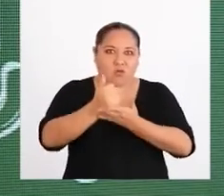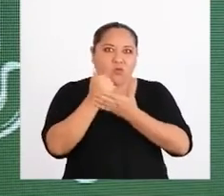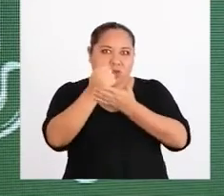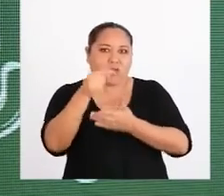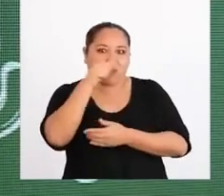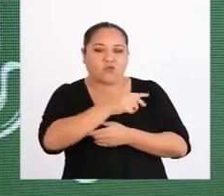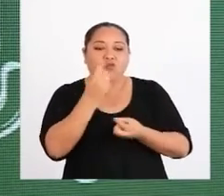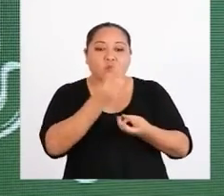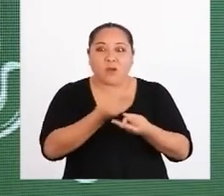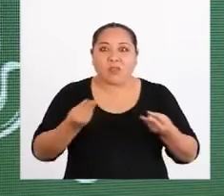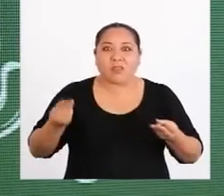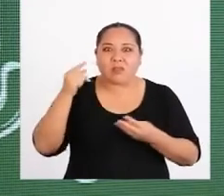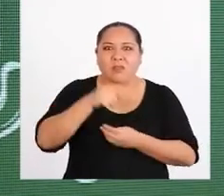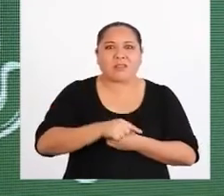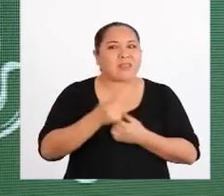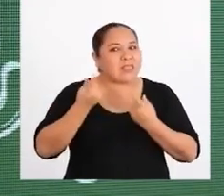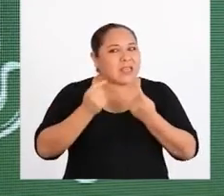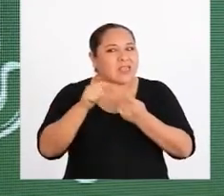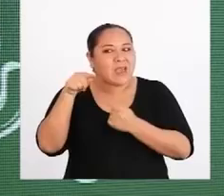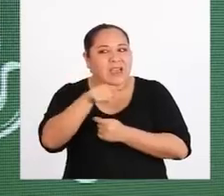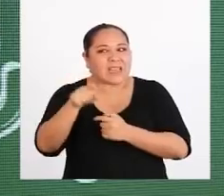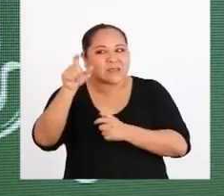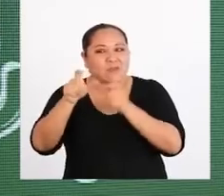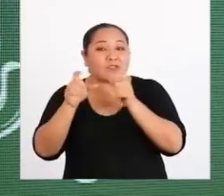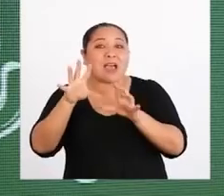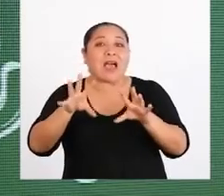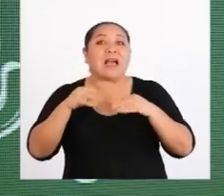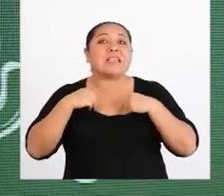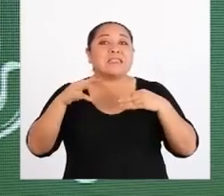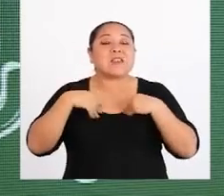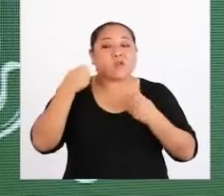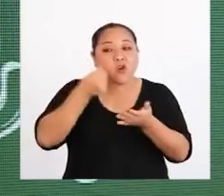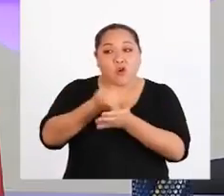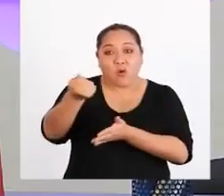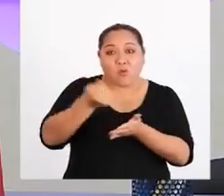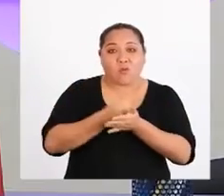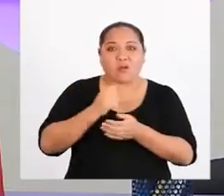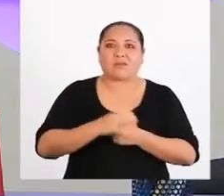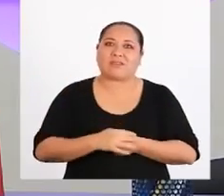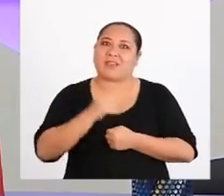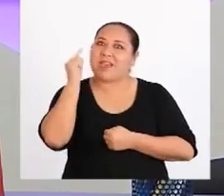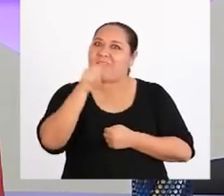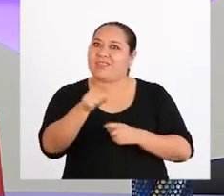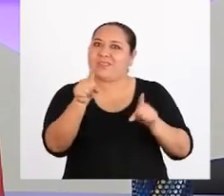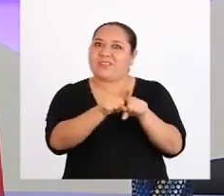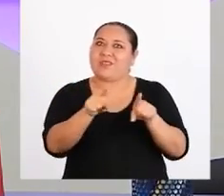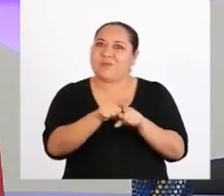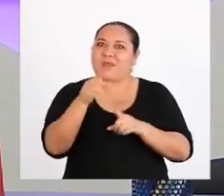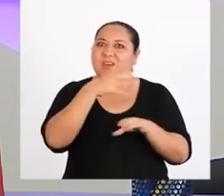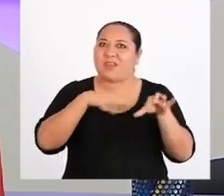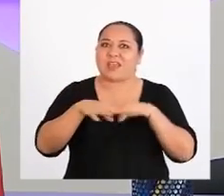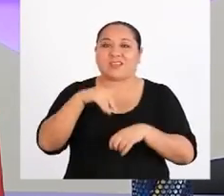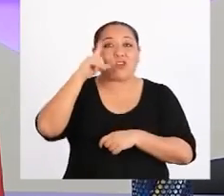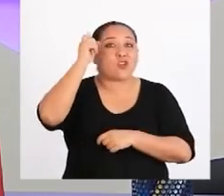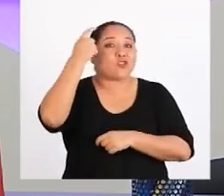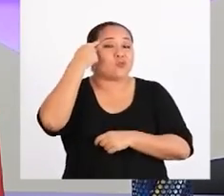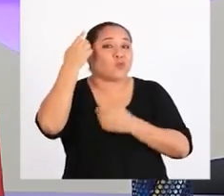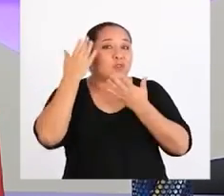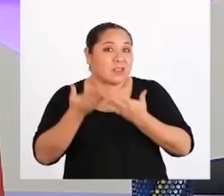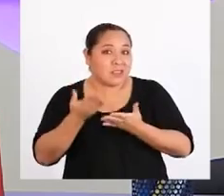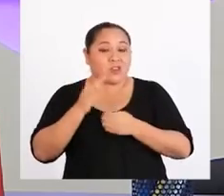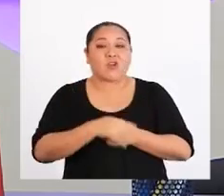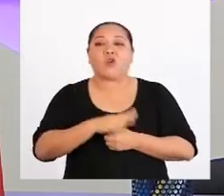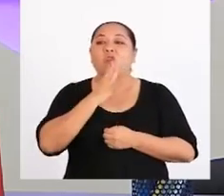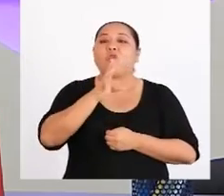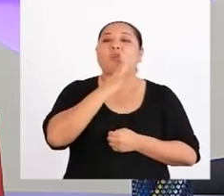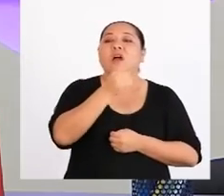expresaba de sus productos, intentaba convencer a las personas para que los compren. Eso también es lo que hacen los políticos cuando